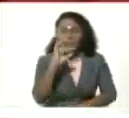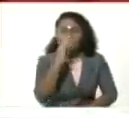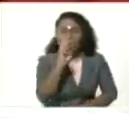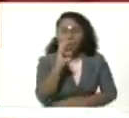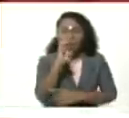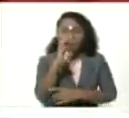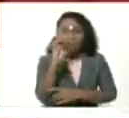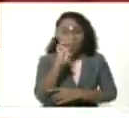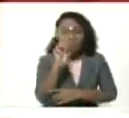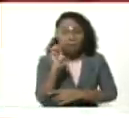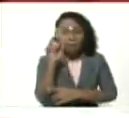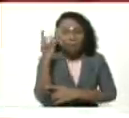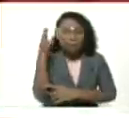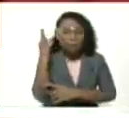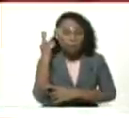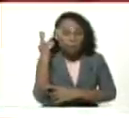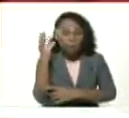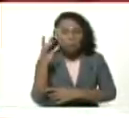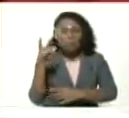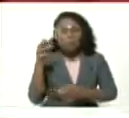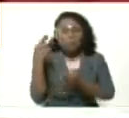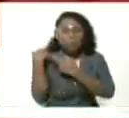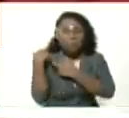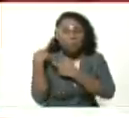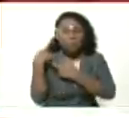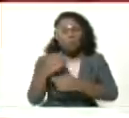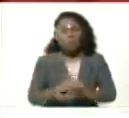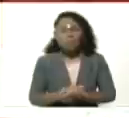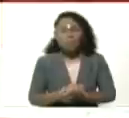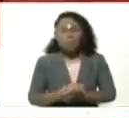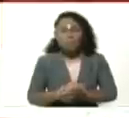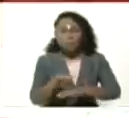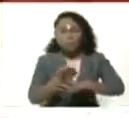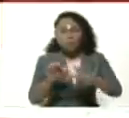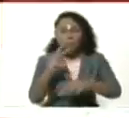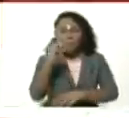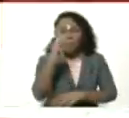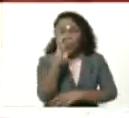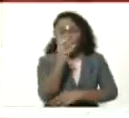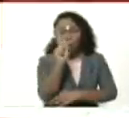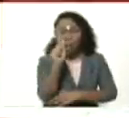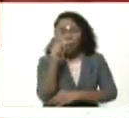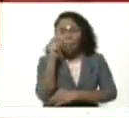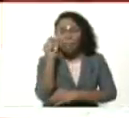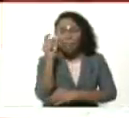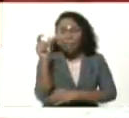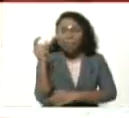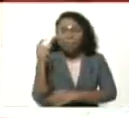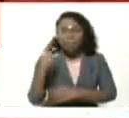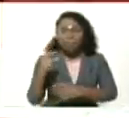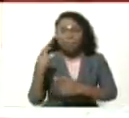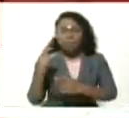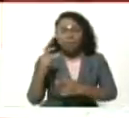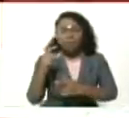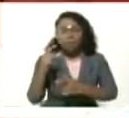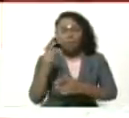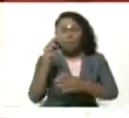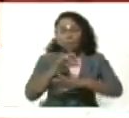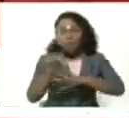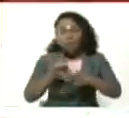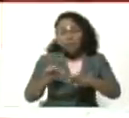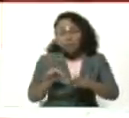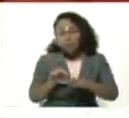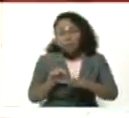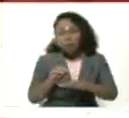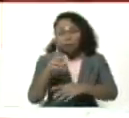Jiménez, Carmen Silva. Municipio Morán, Félix Linares. Municipio Palavecino, Derby Guedes.